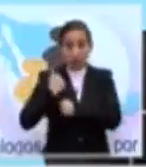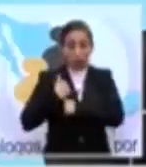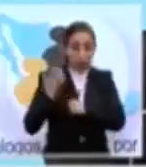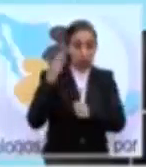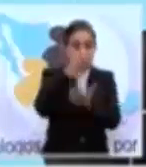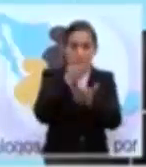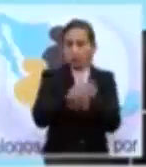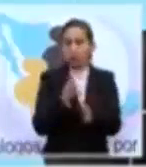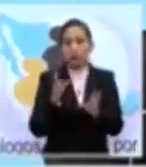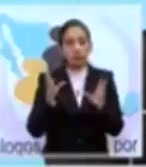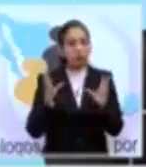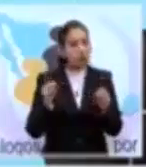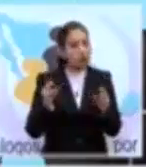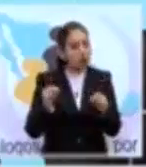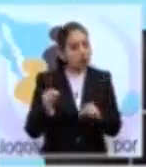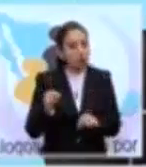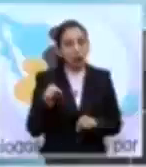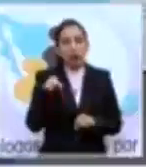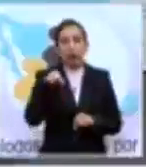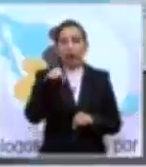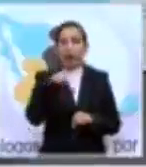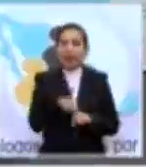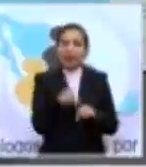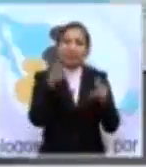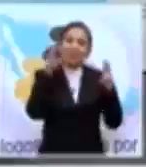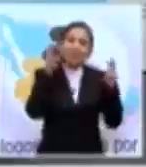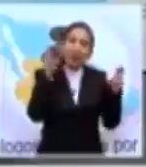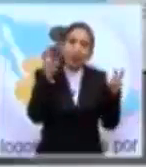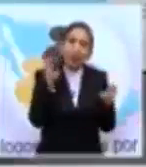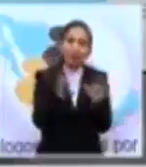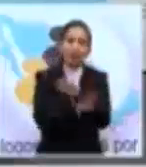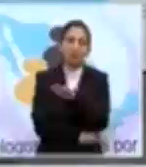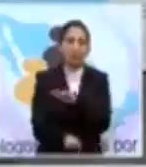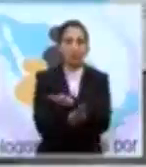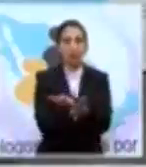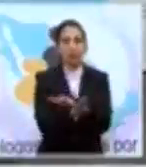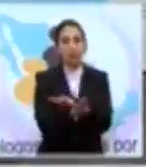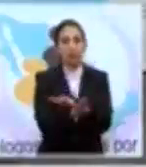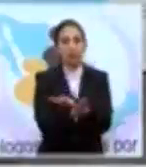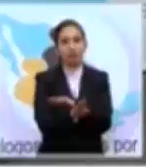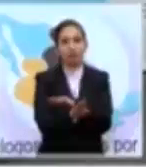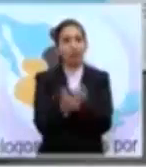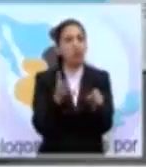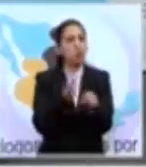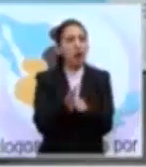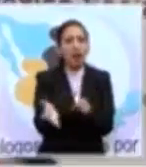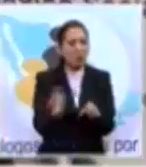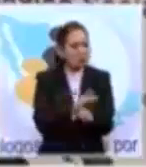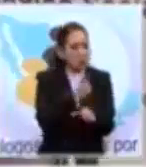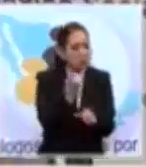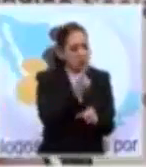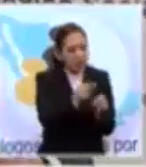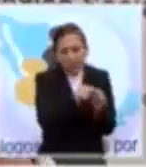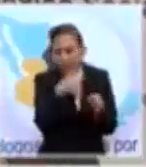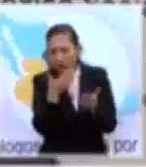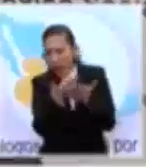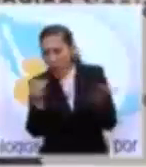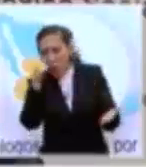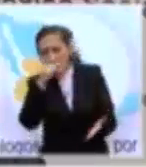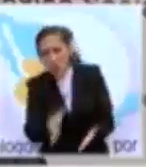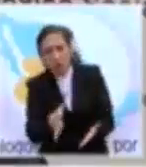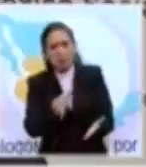calles. Creo que aquí este es uno de los temas fundamentales de este foro, es decir, cuáles son las causas que nos han llevado a